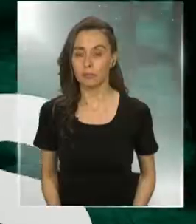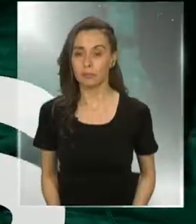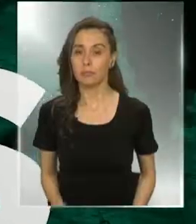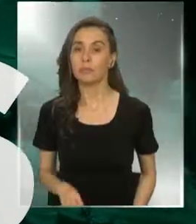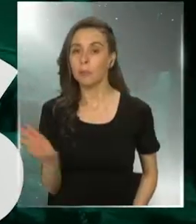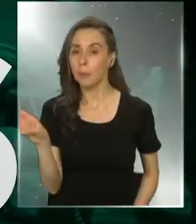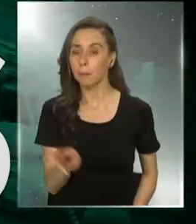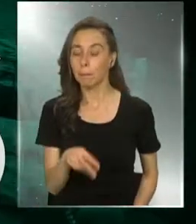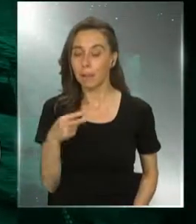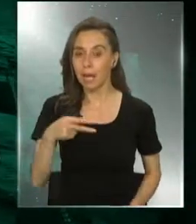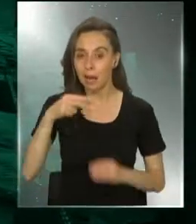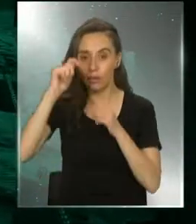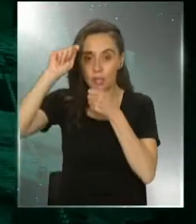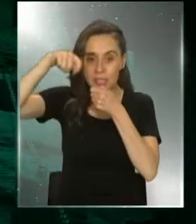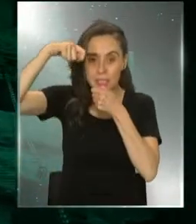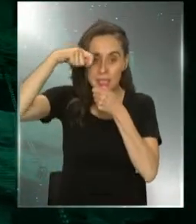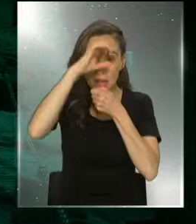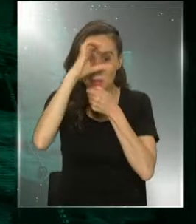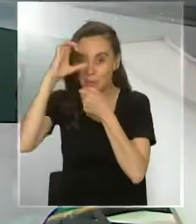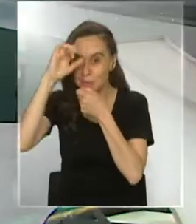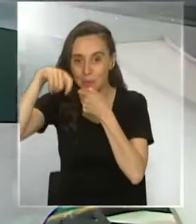Mega Noticias, reportajes.